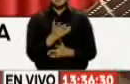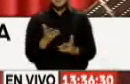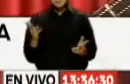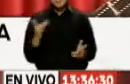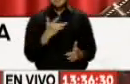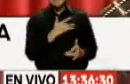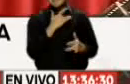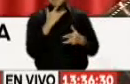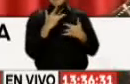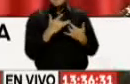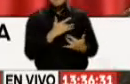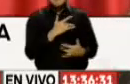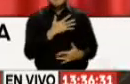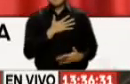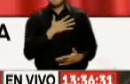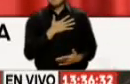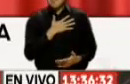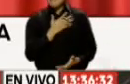es sentimental y